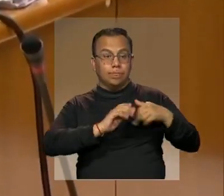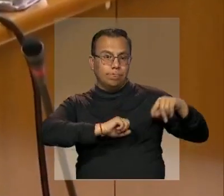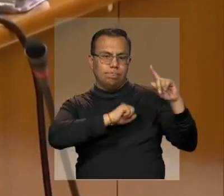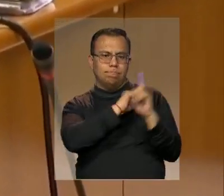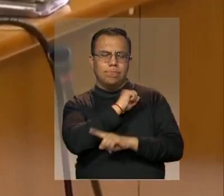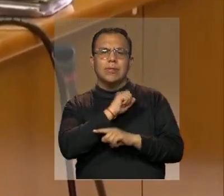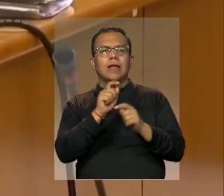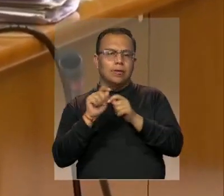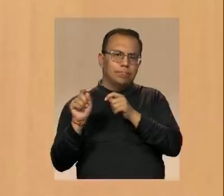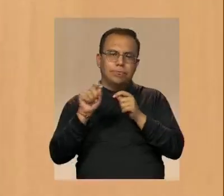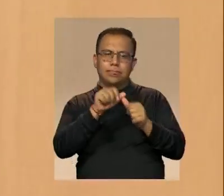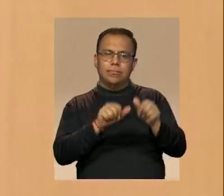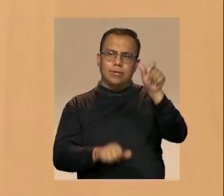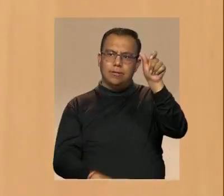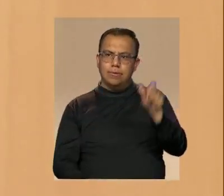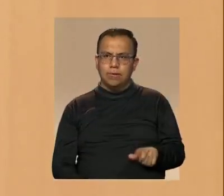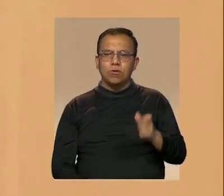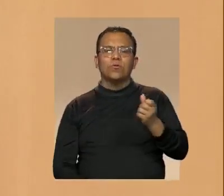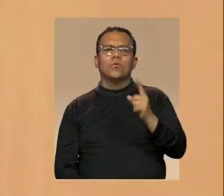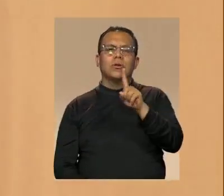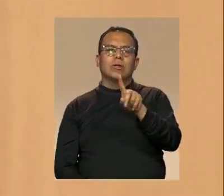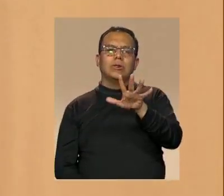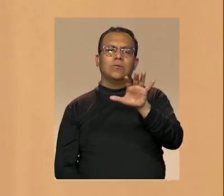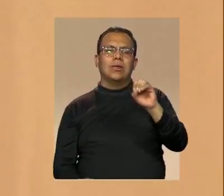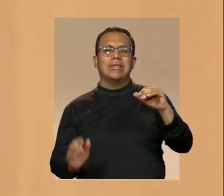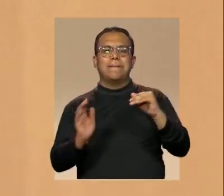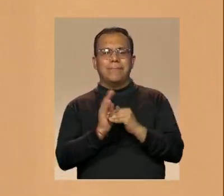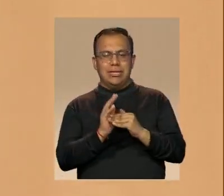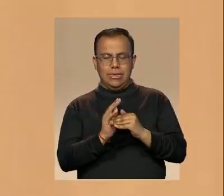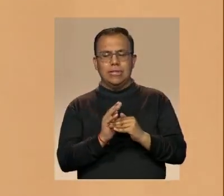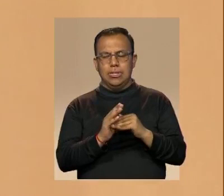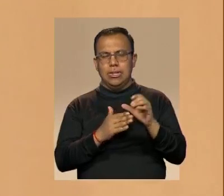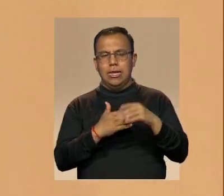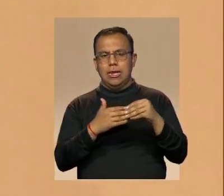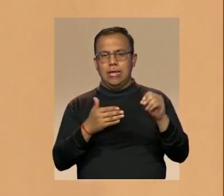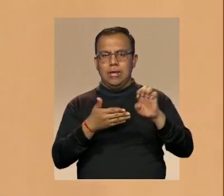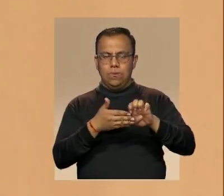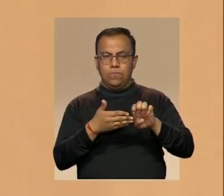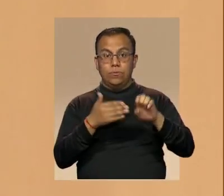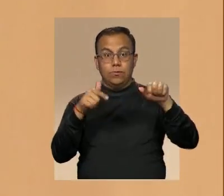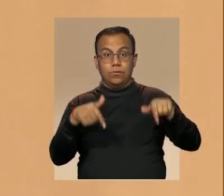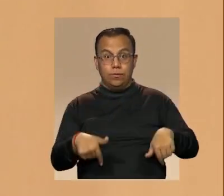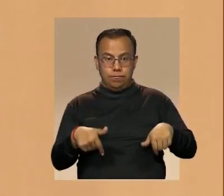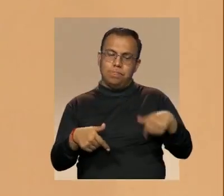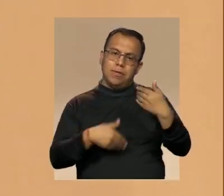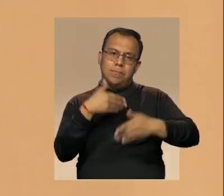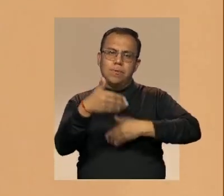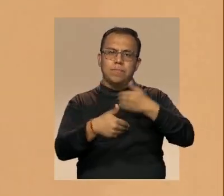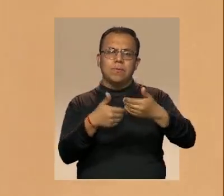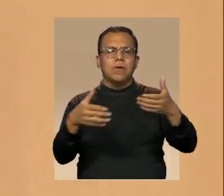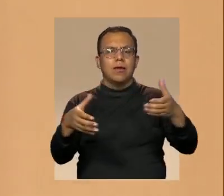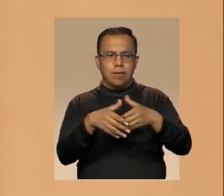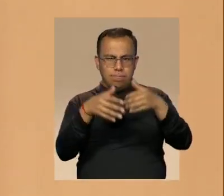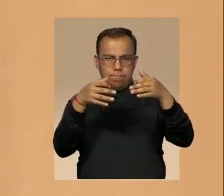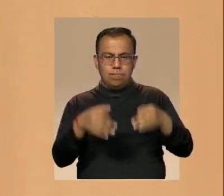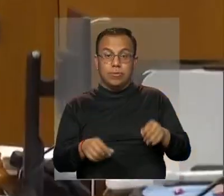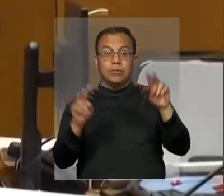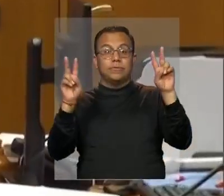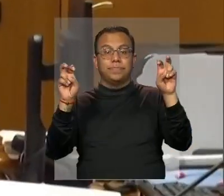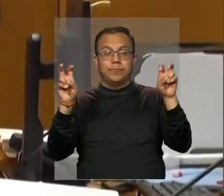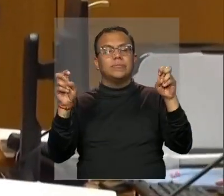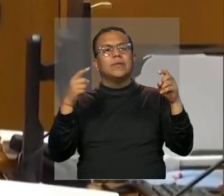deberá indemnizar a la víctima con 150.000 euros por lo ocurrido en la sala de su veredicto, que concluyeron que Alves, y abro